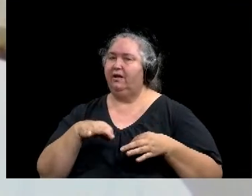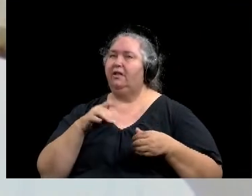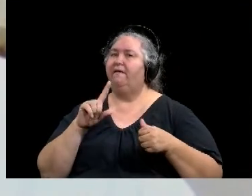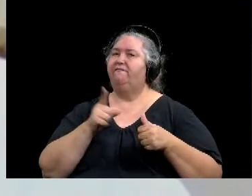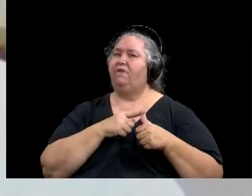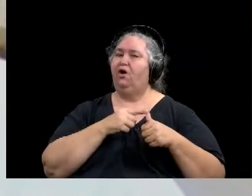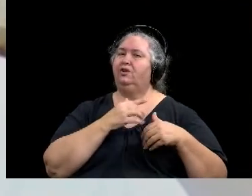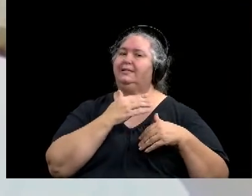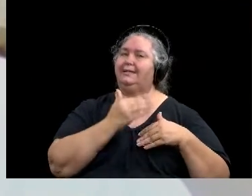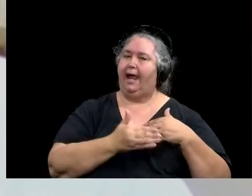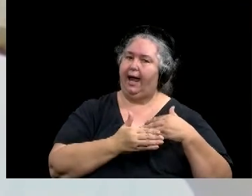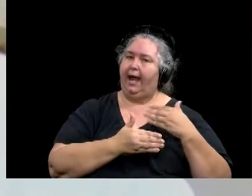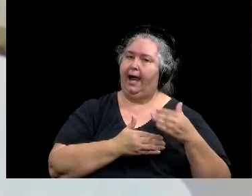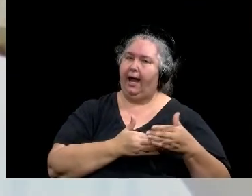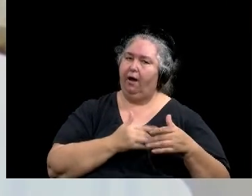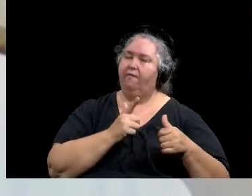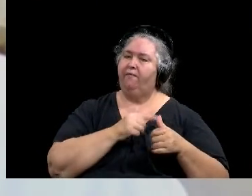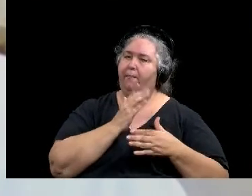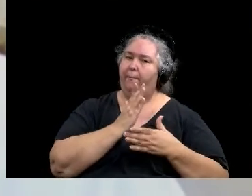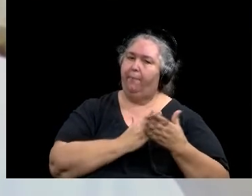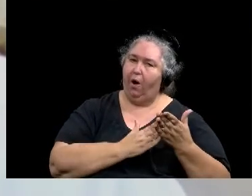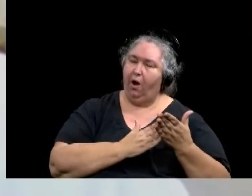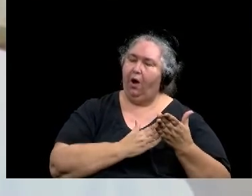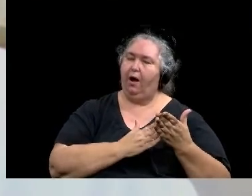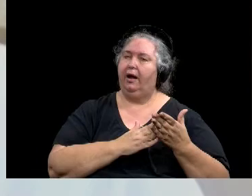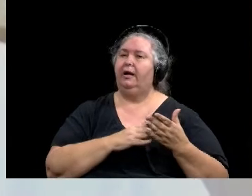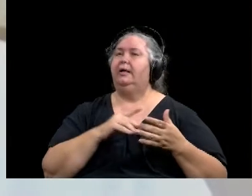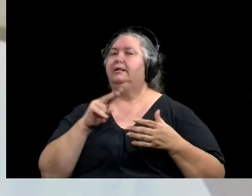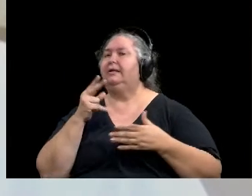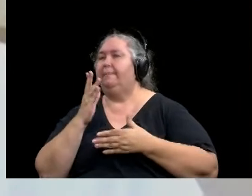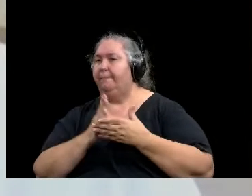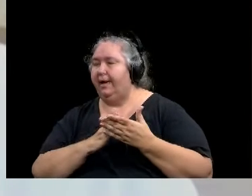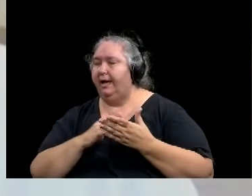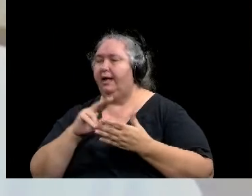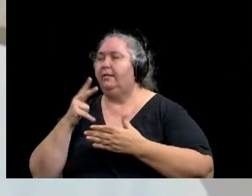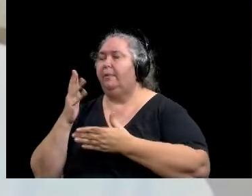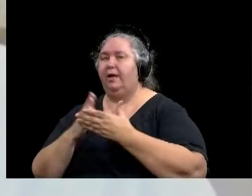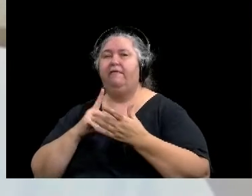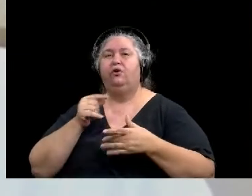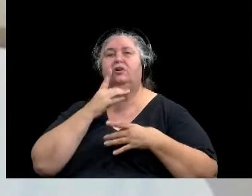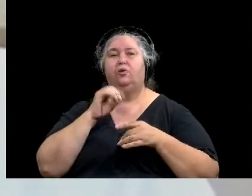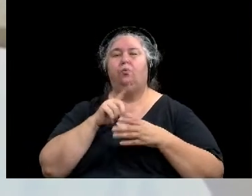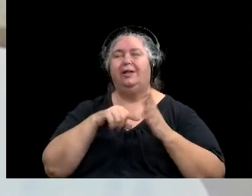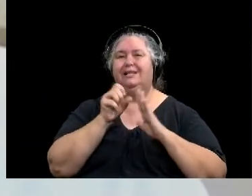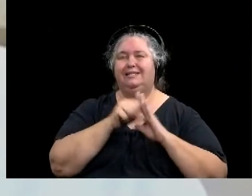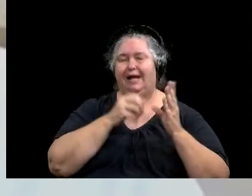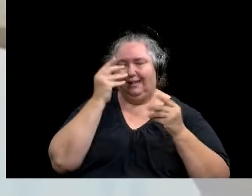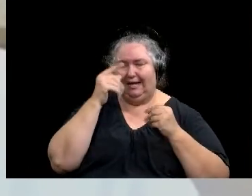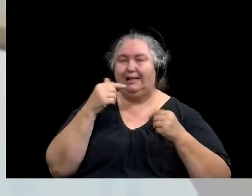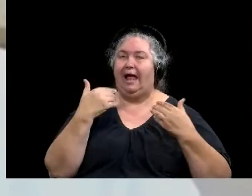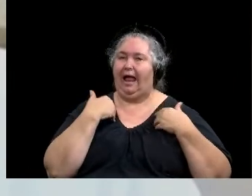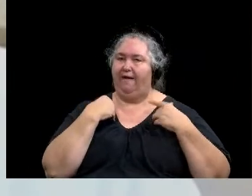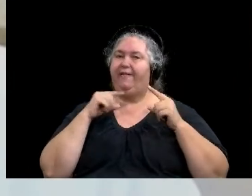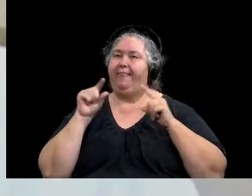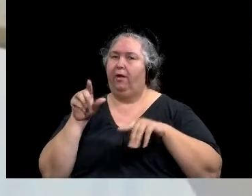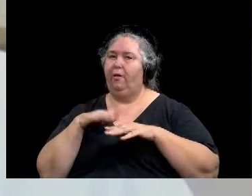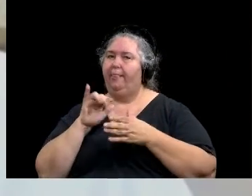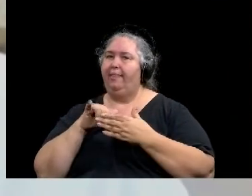dietz como se puede ver en la primera fase que se basa implementar